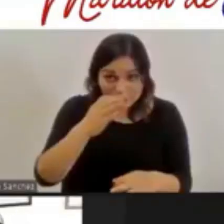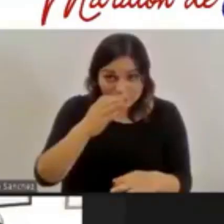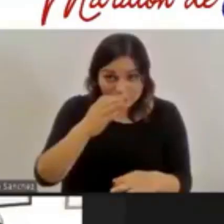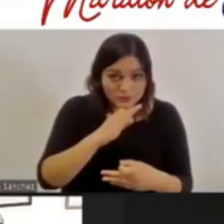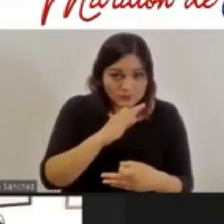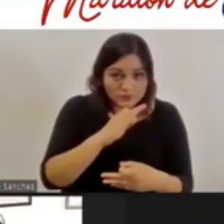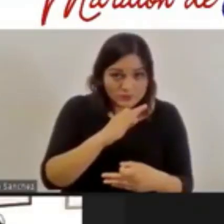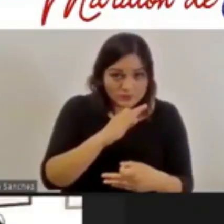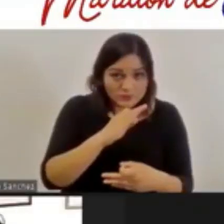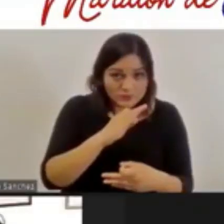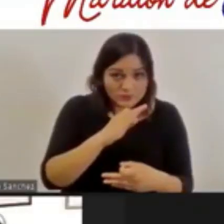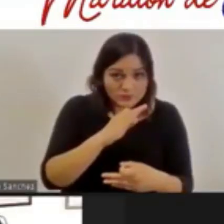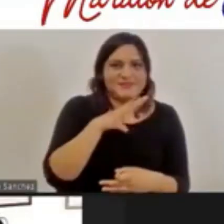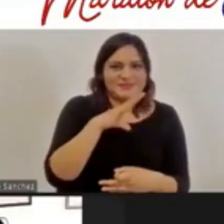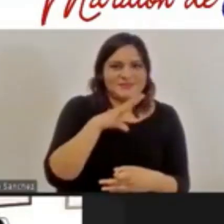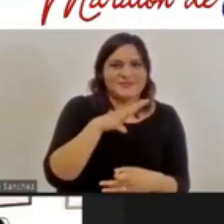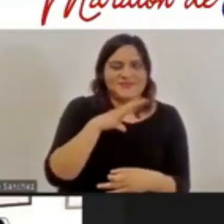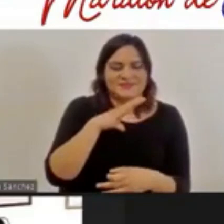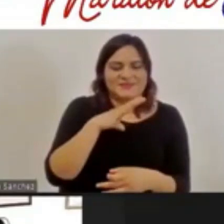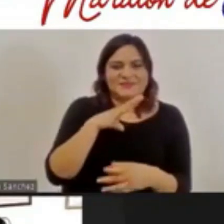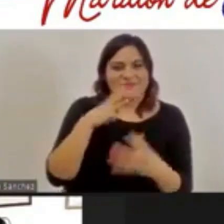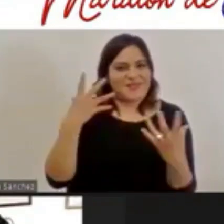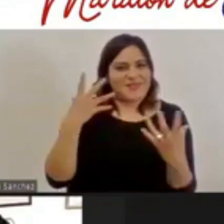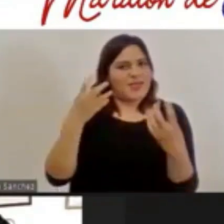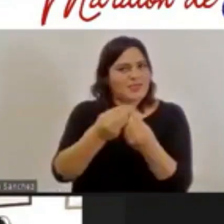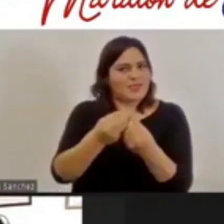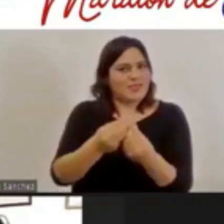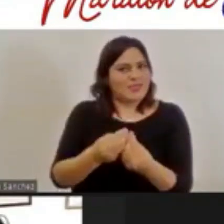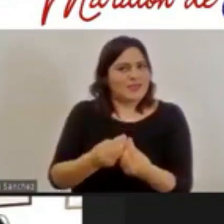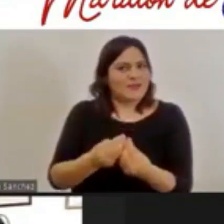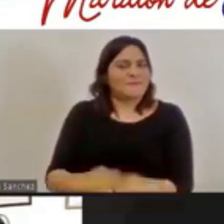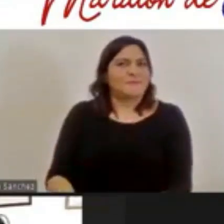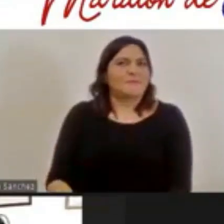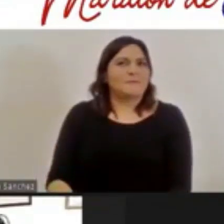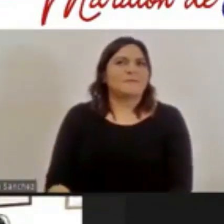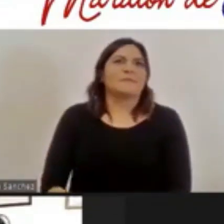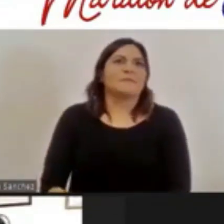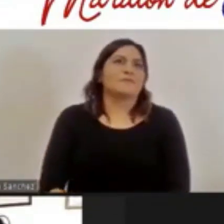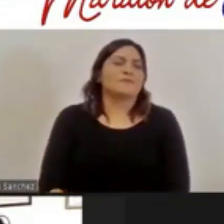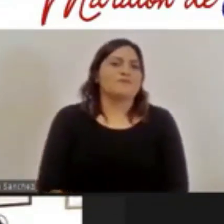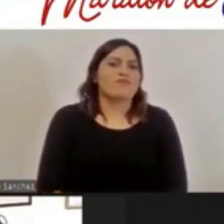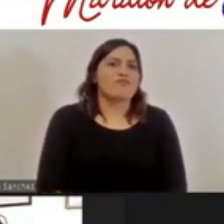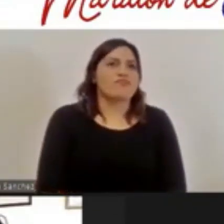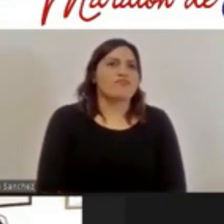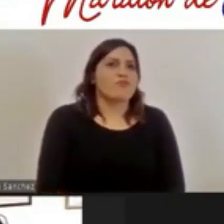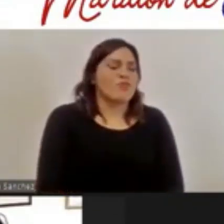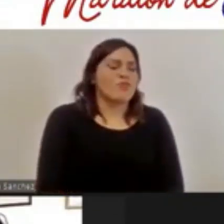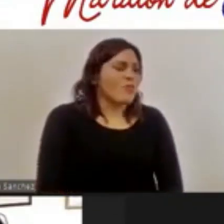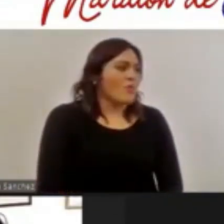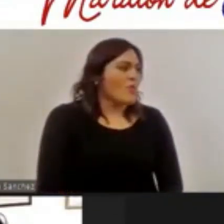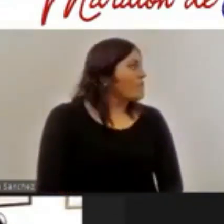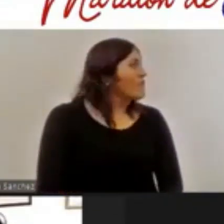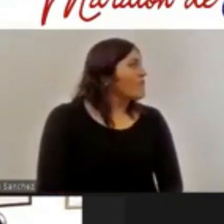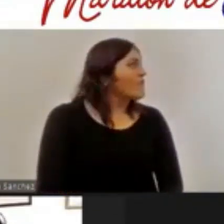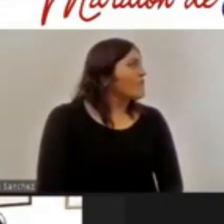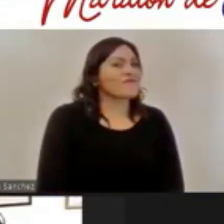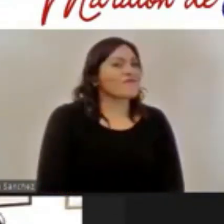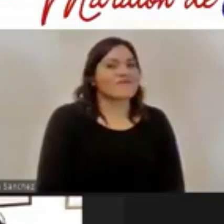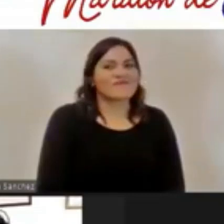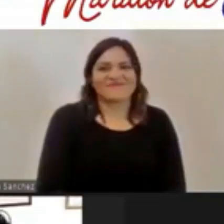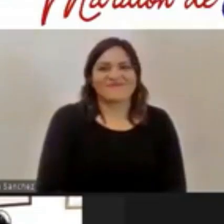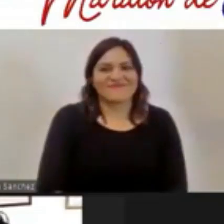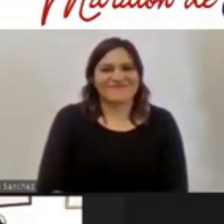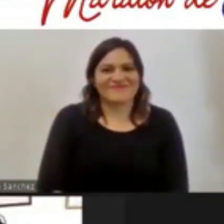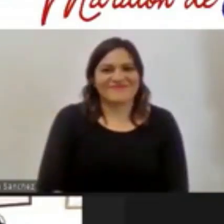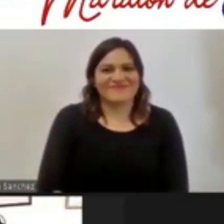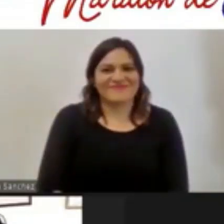Perfecto, oigan, les tengo, y me pidieron hacerlo en vivo, por eso es que me atreví a quitarle y arrancarle el micrófono a